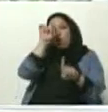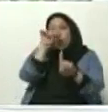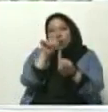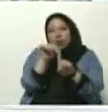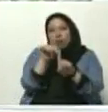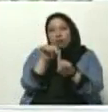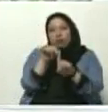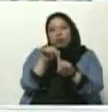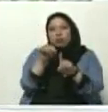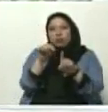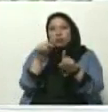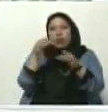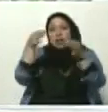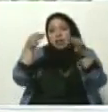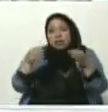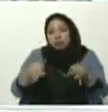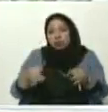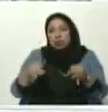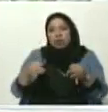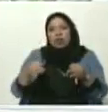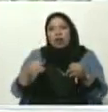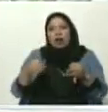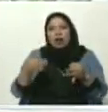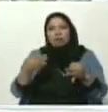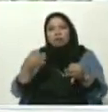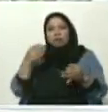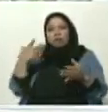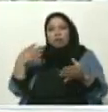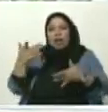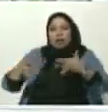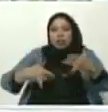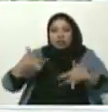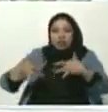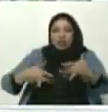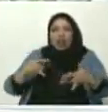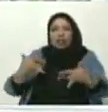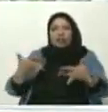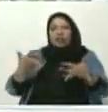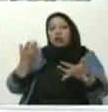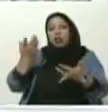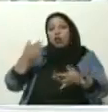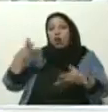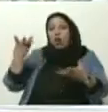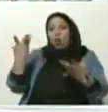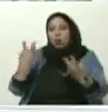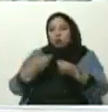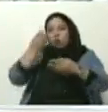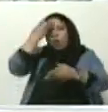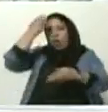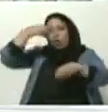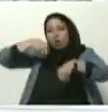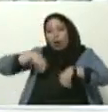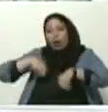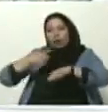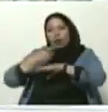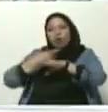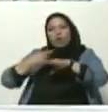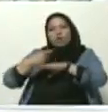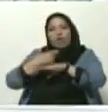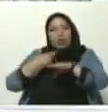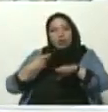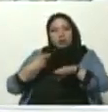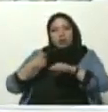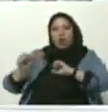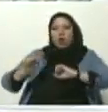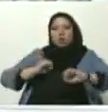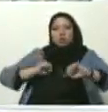de confianza y de seguridad que los acuerdos que se hacen por un gobierno o un Estado con el